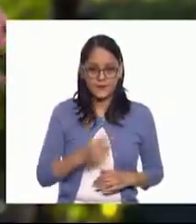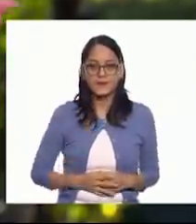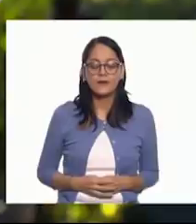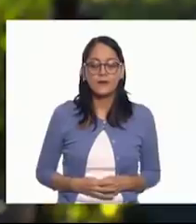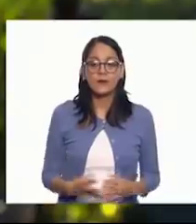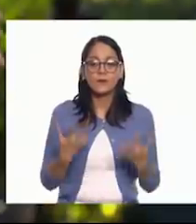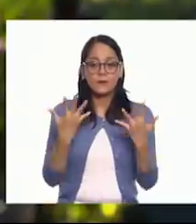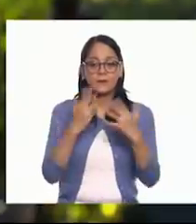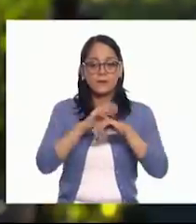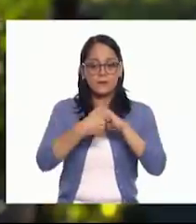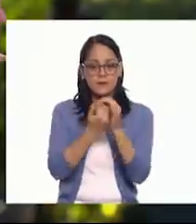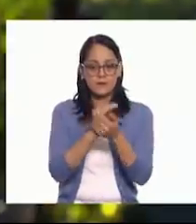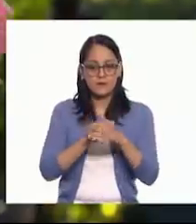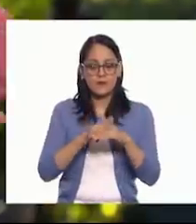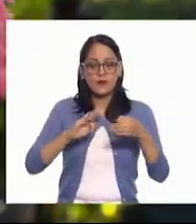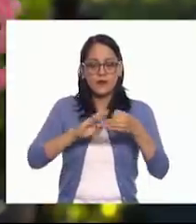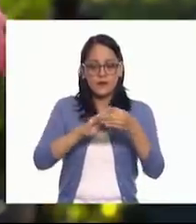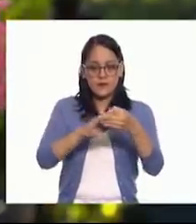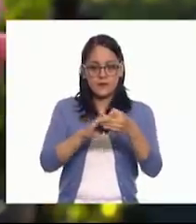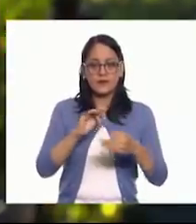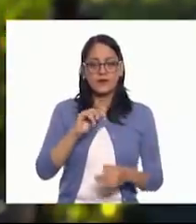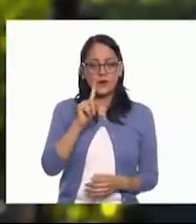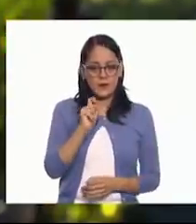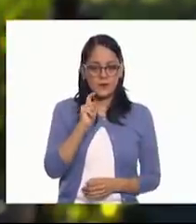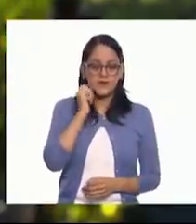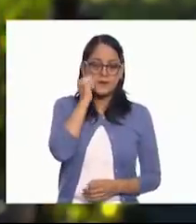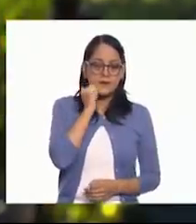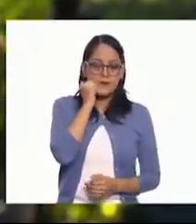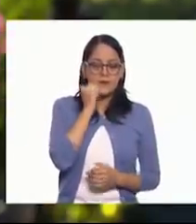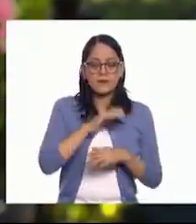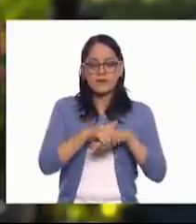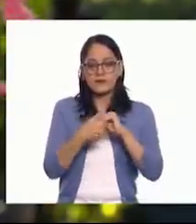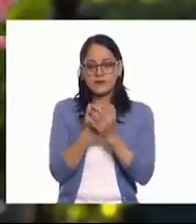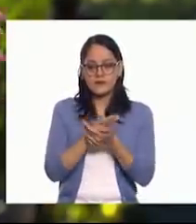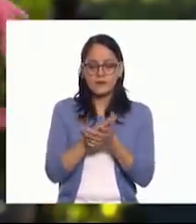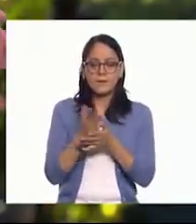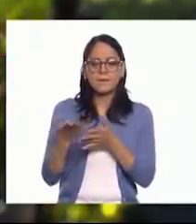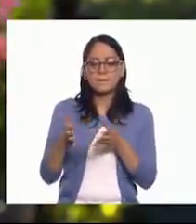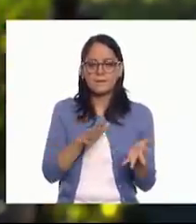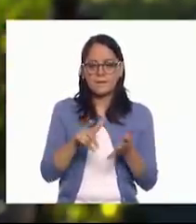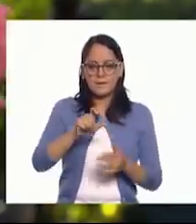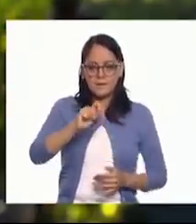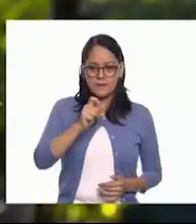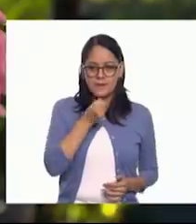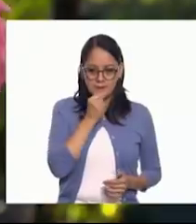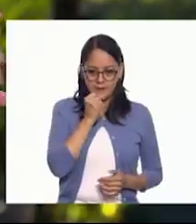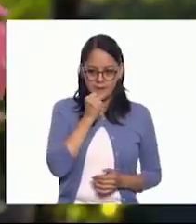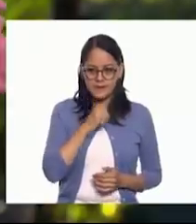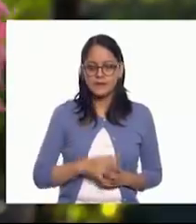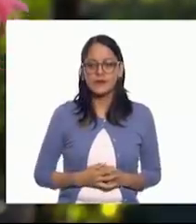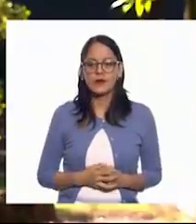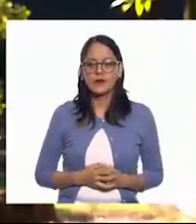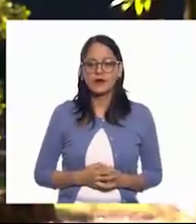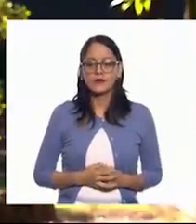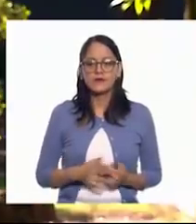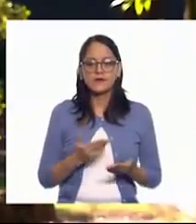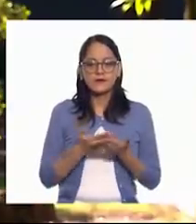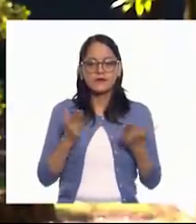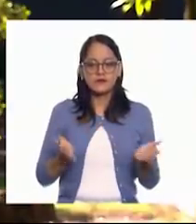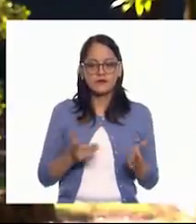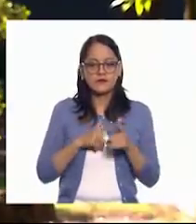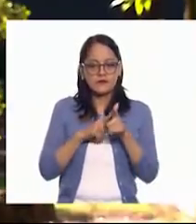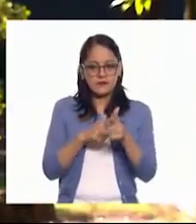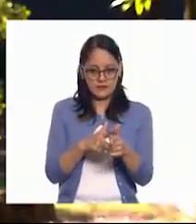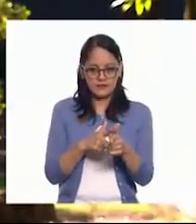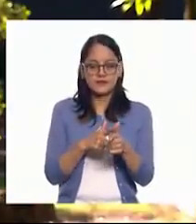cubrebocas. Lava tus manos frecuentemente con agua y con jabón por lo menos durante 20 segundos. Ahora